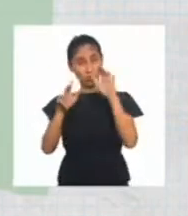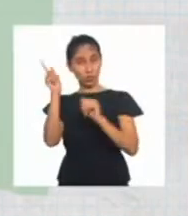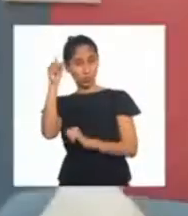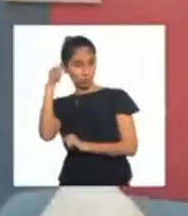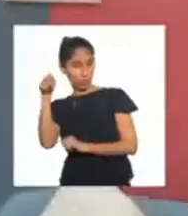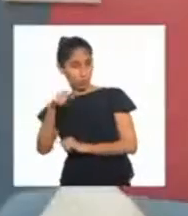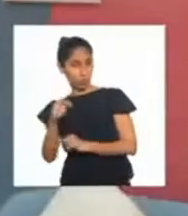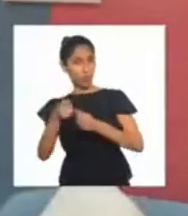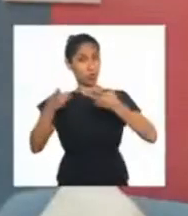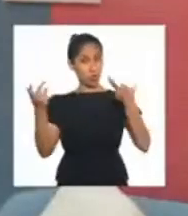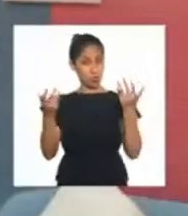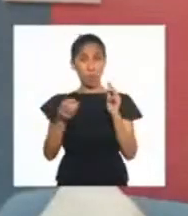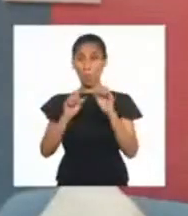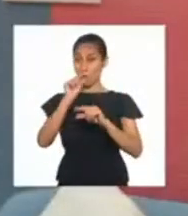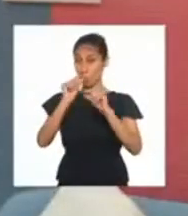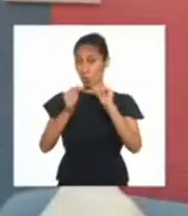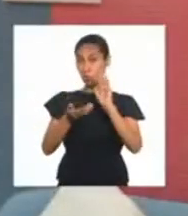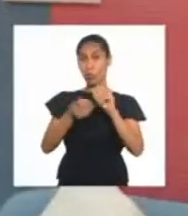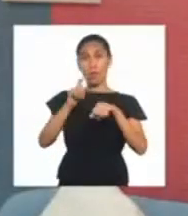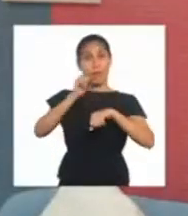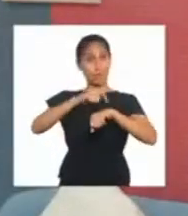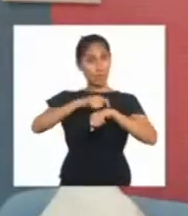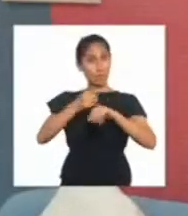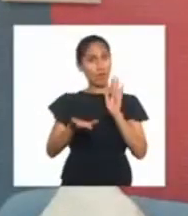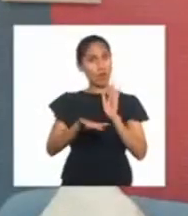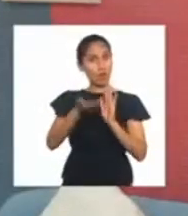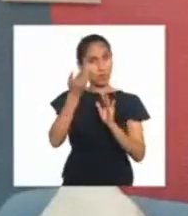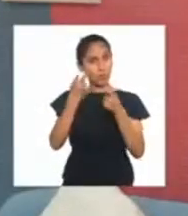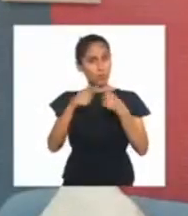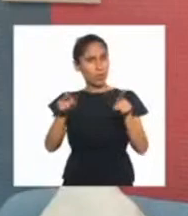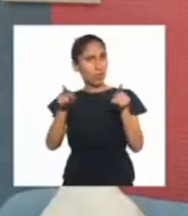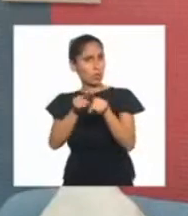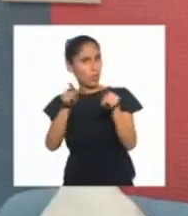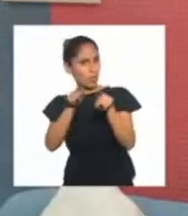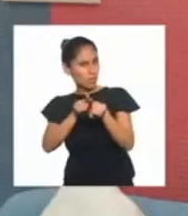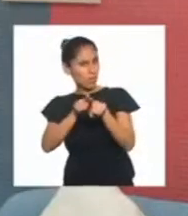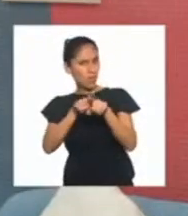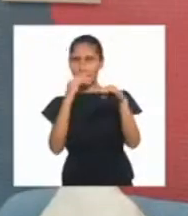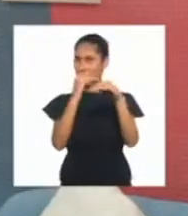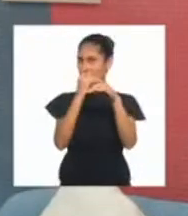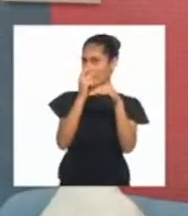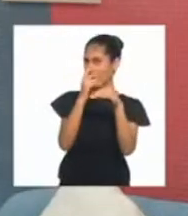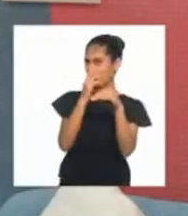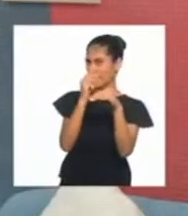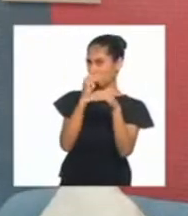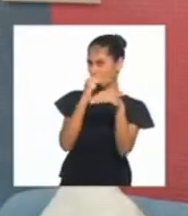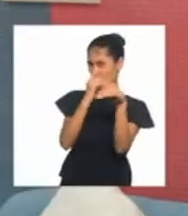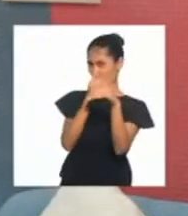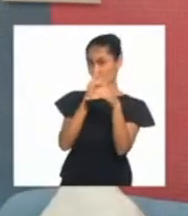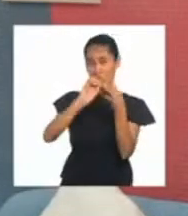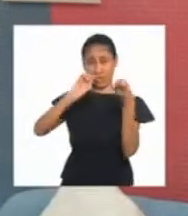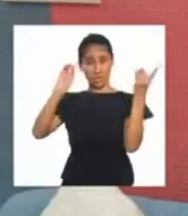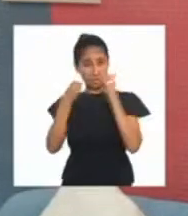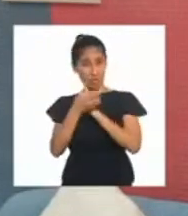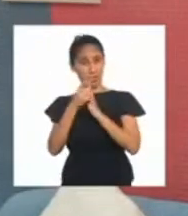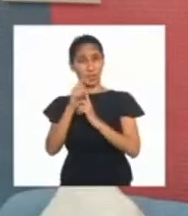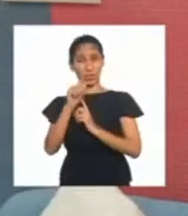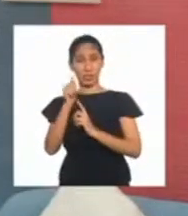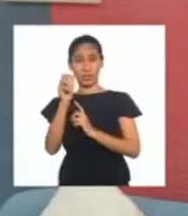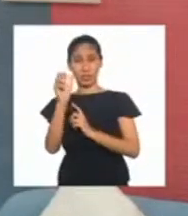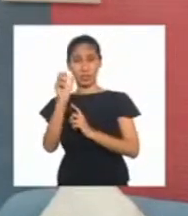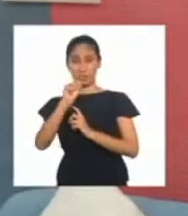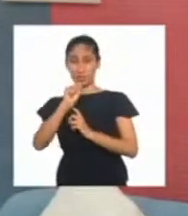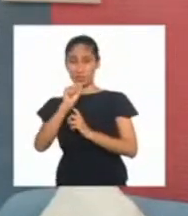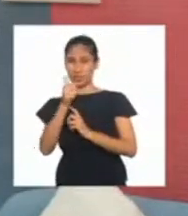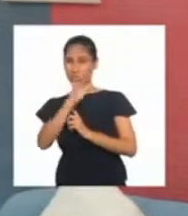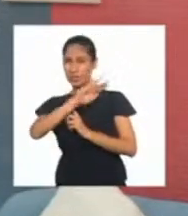18%. Es decir, va aumentando el tiempo, pero se mantiene similar porque también cambia la tasa de interés, ¿no? Y si quieres saber cómo